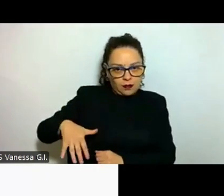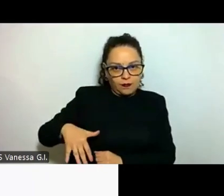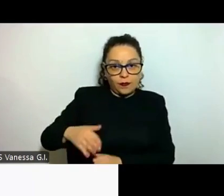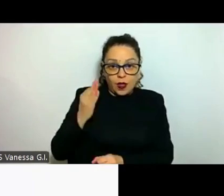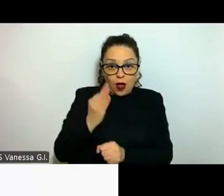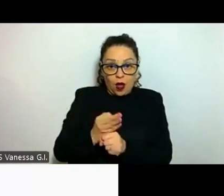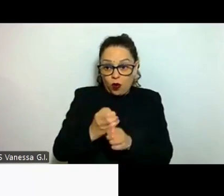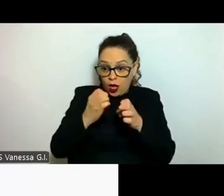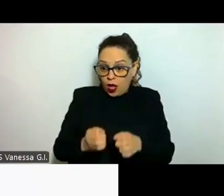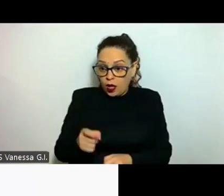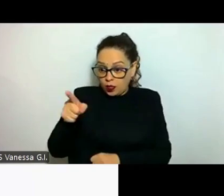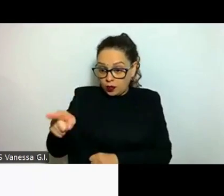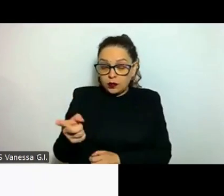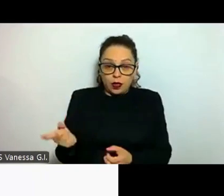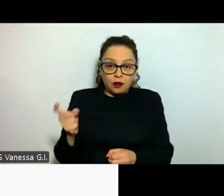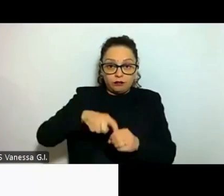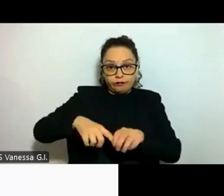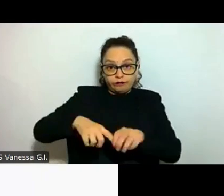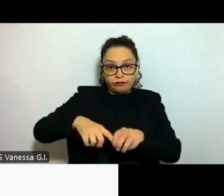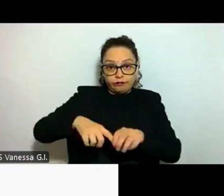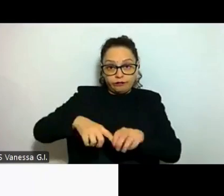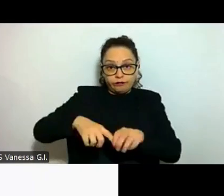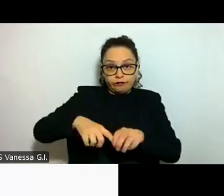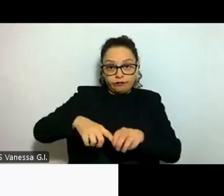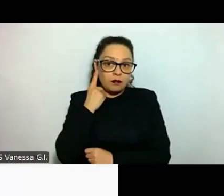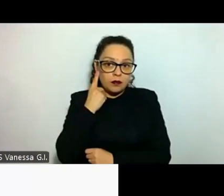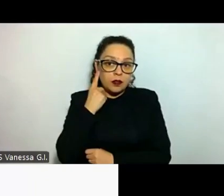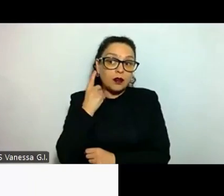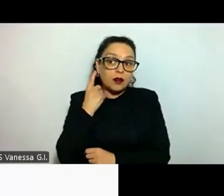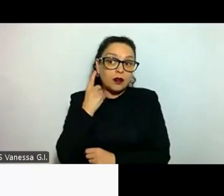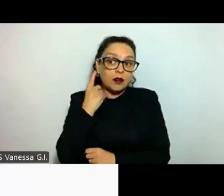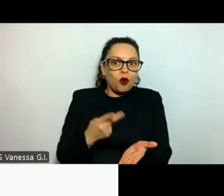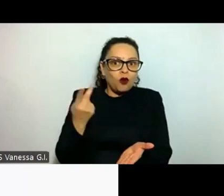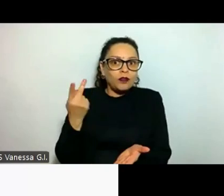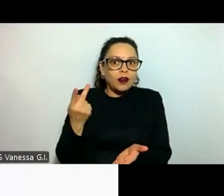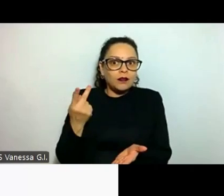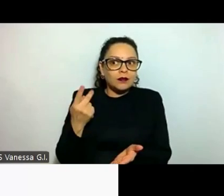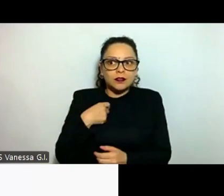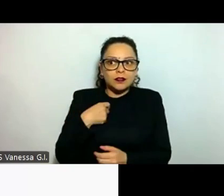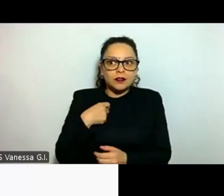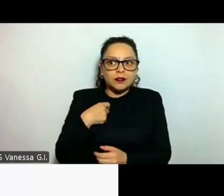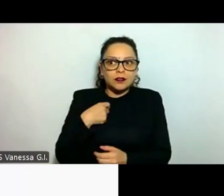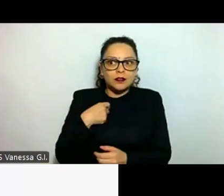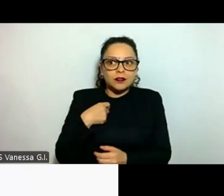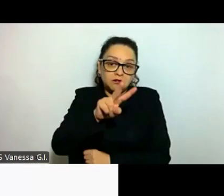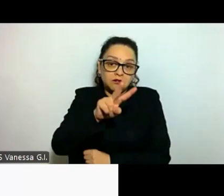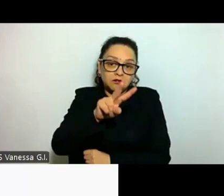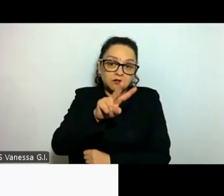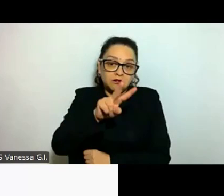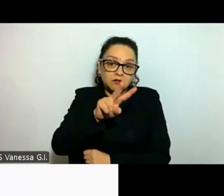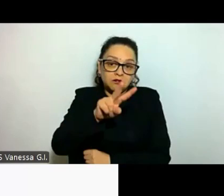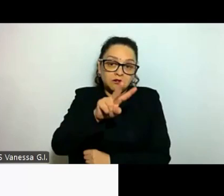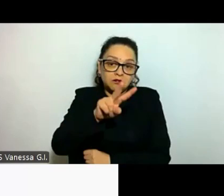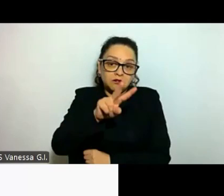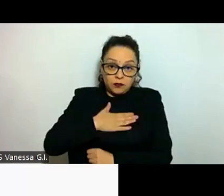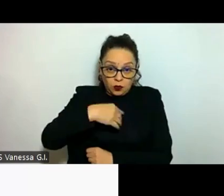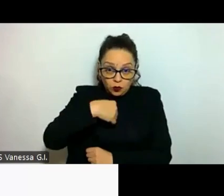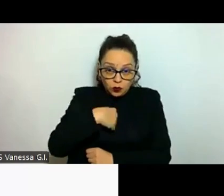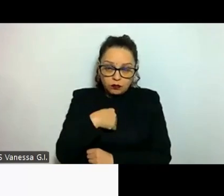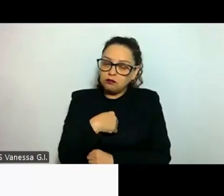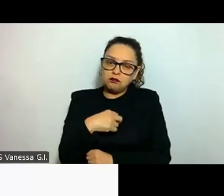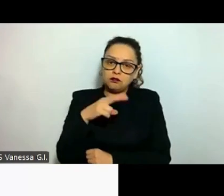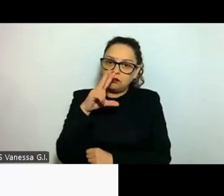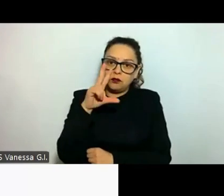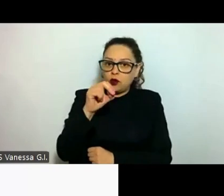día de hoy en esta sesión. Nuevamente, pues evidentemente nuestro voto será en sentido negativo, el de su servidora, por lo menos.